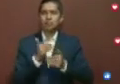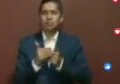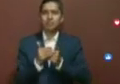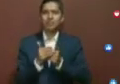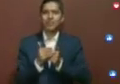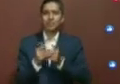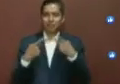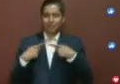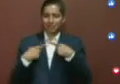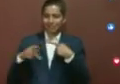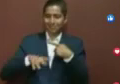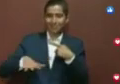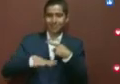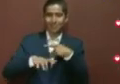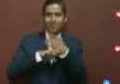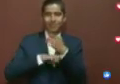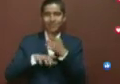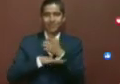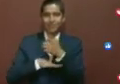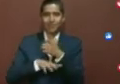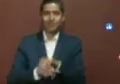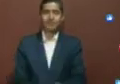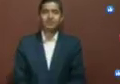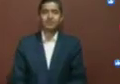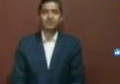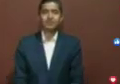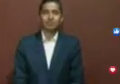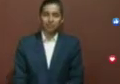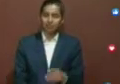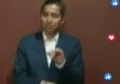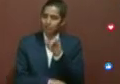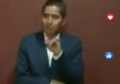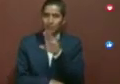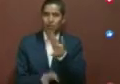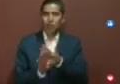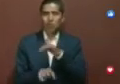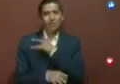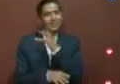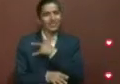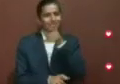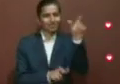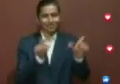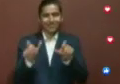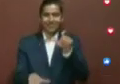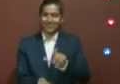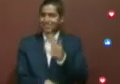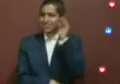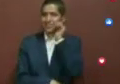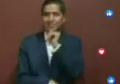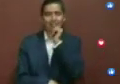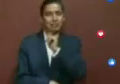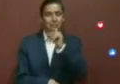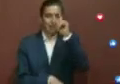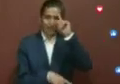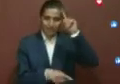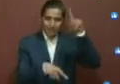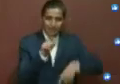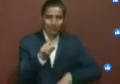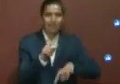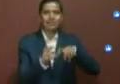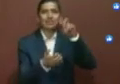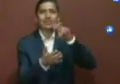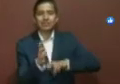en la población del Estado. Sí, la percepción sigue siendo nuestro principal reto, moverlo,